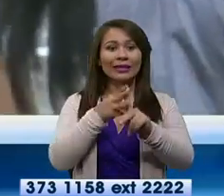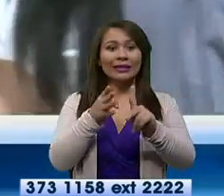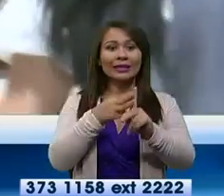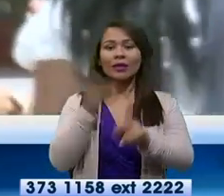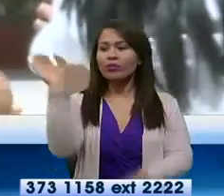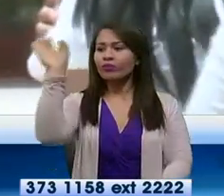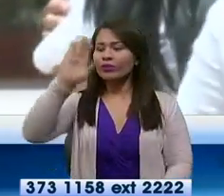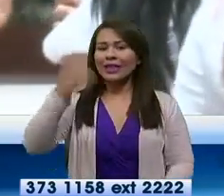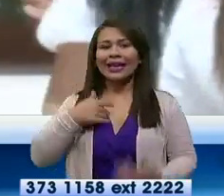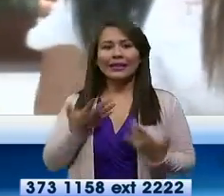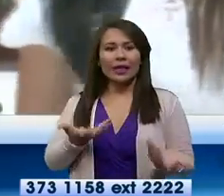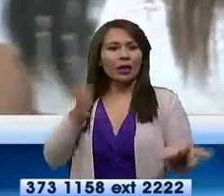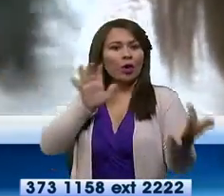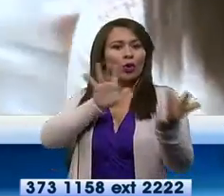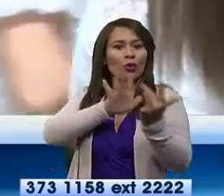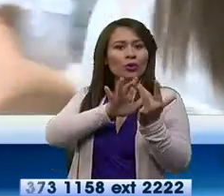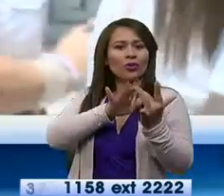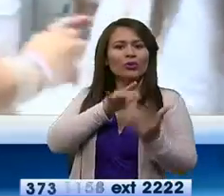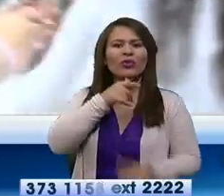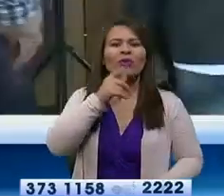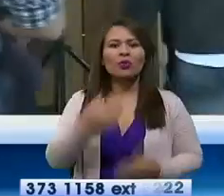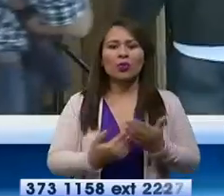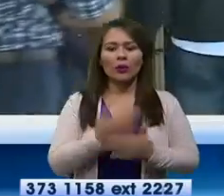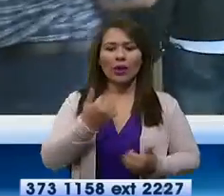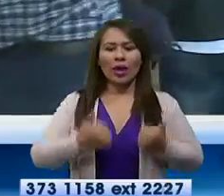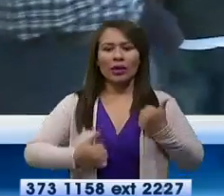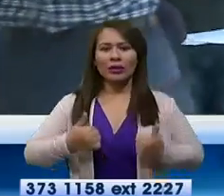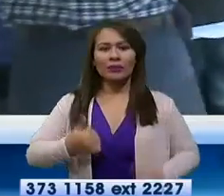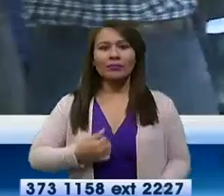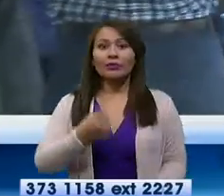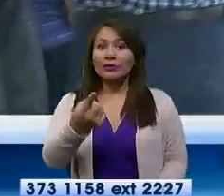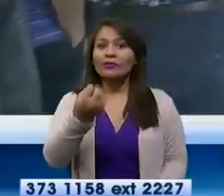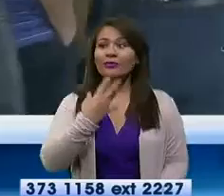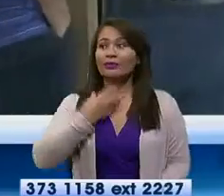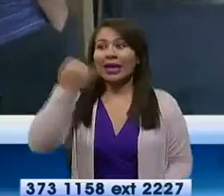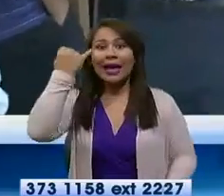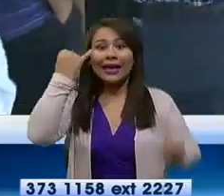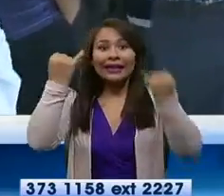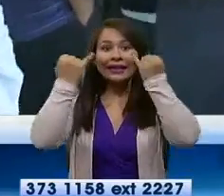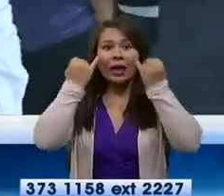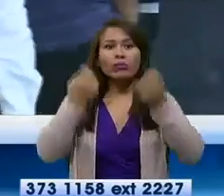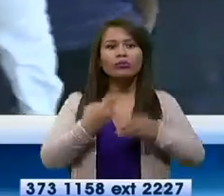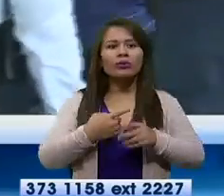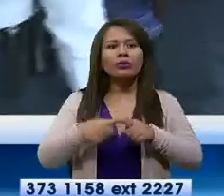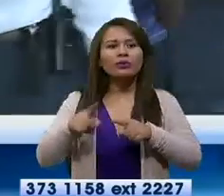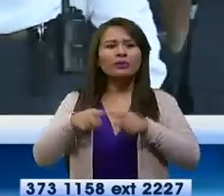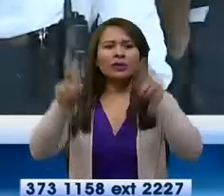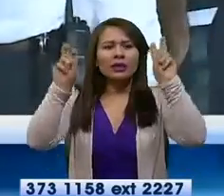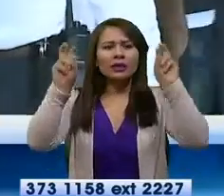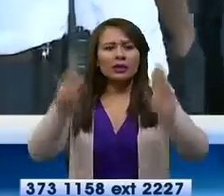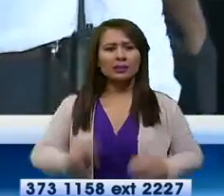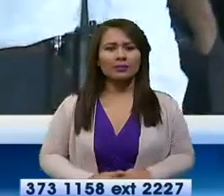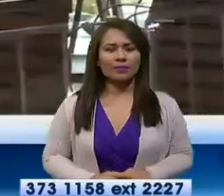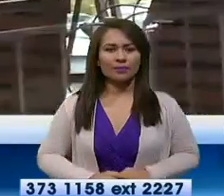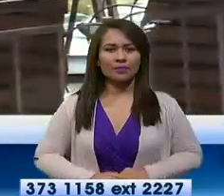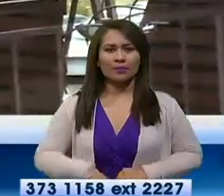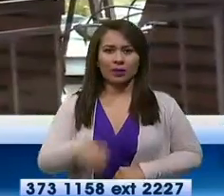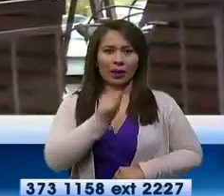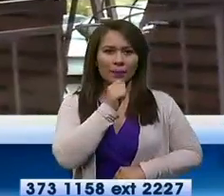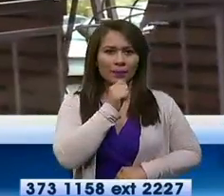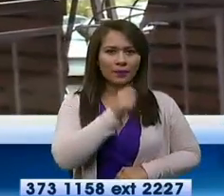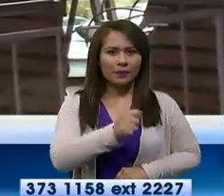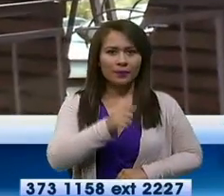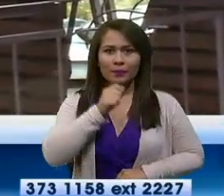una aproximación con los candidatos presidenciales. Las propuestas de trabajo y temas cotidianos formaron parte de la entrevista. Se